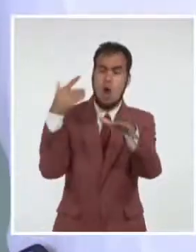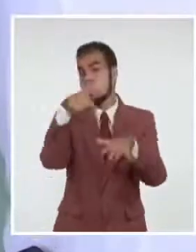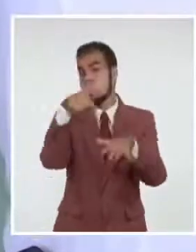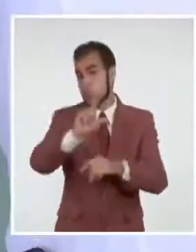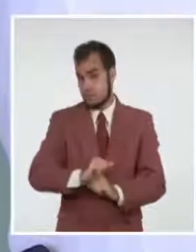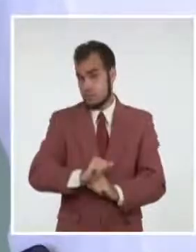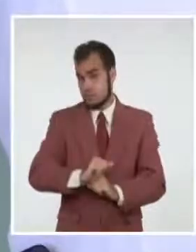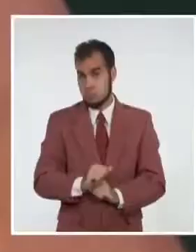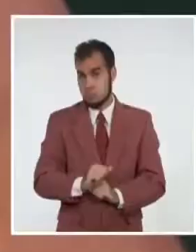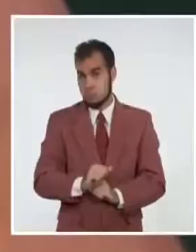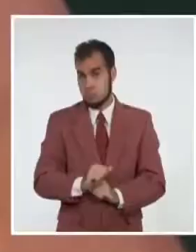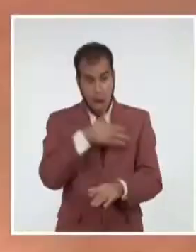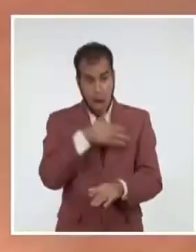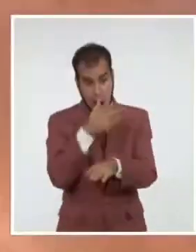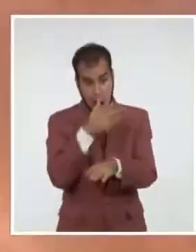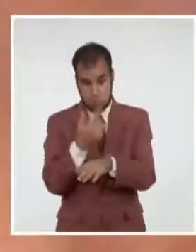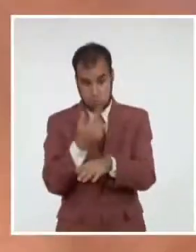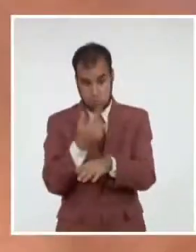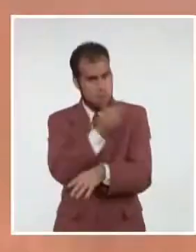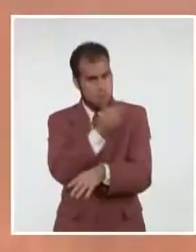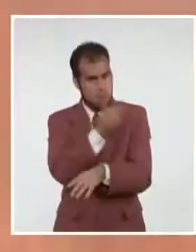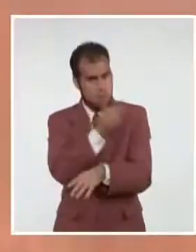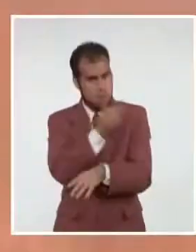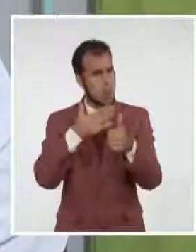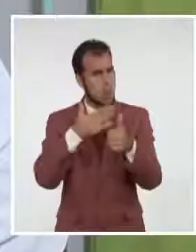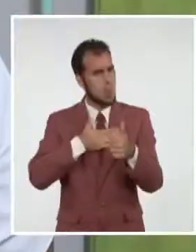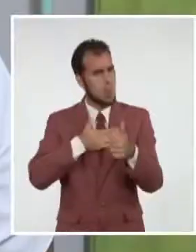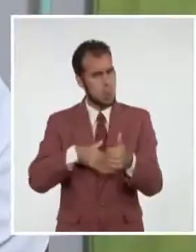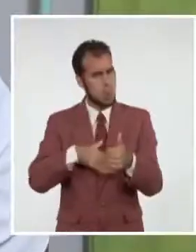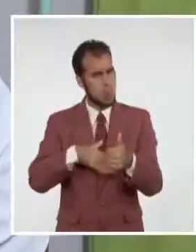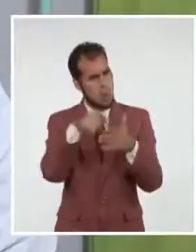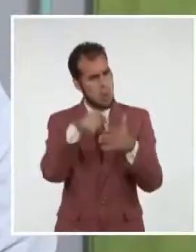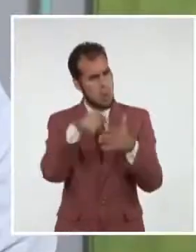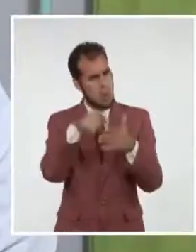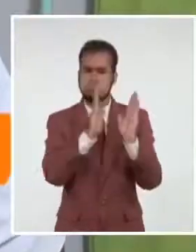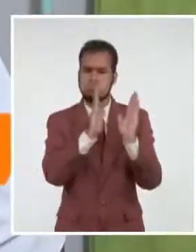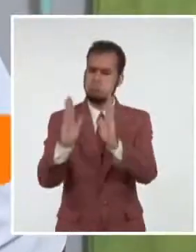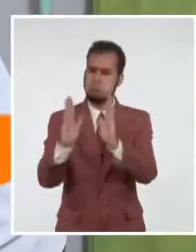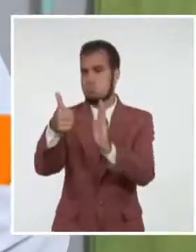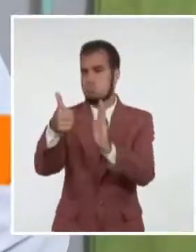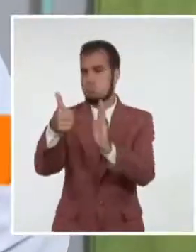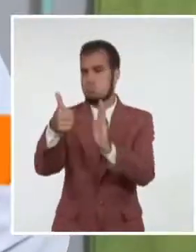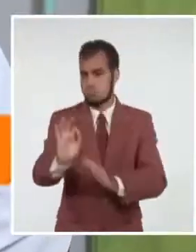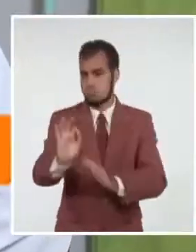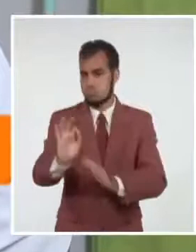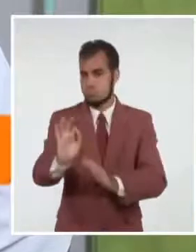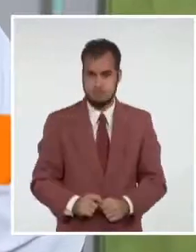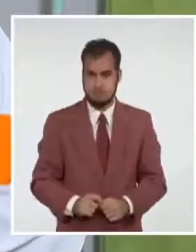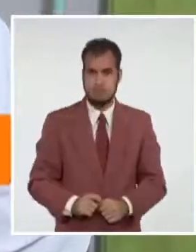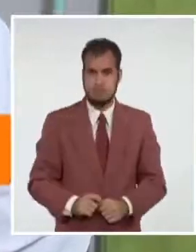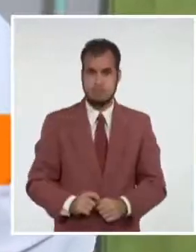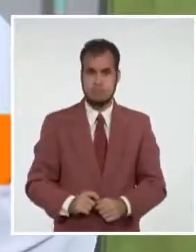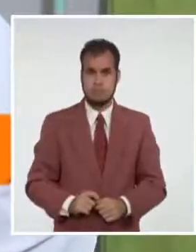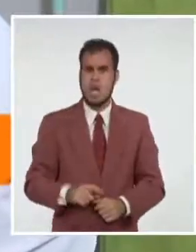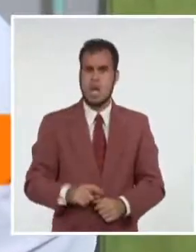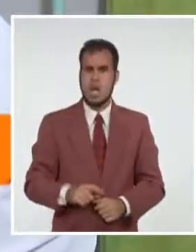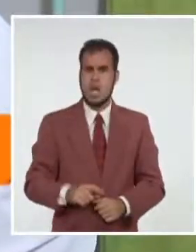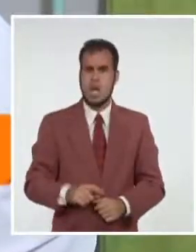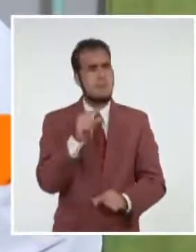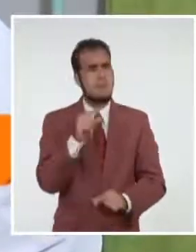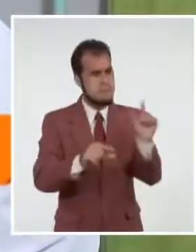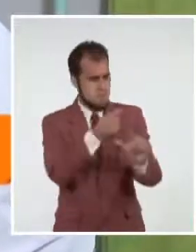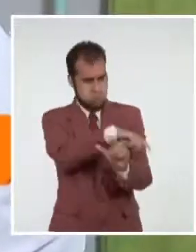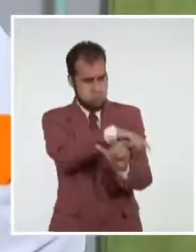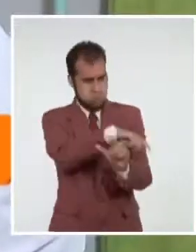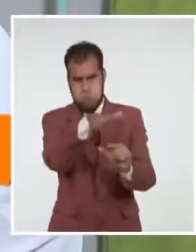vacunación transcurre con tranquilidad y organización. Los pacientes han estado muy disciplinados,